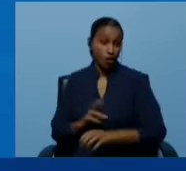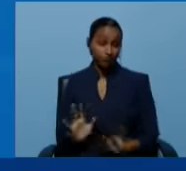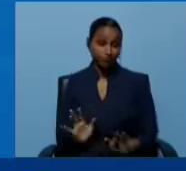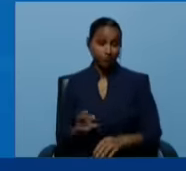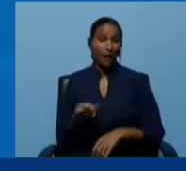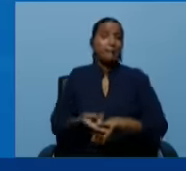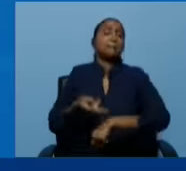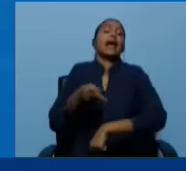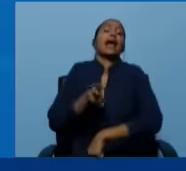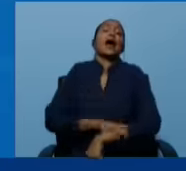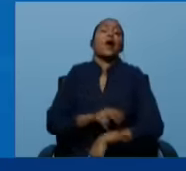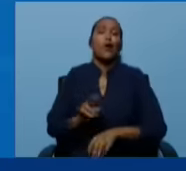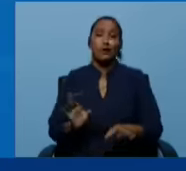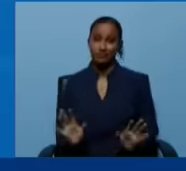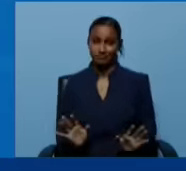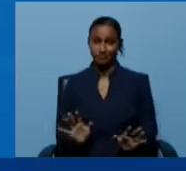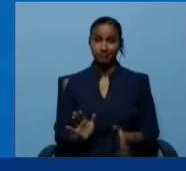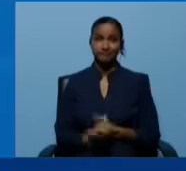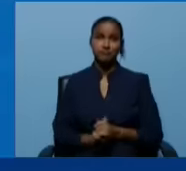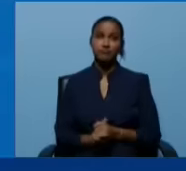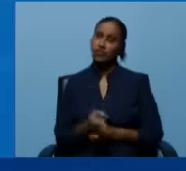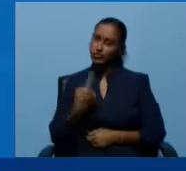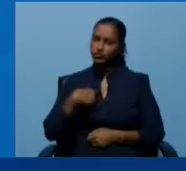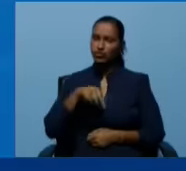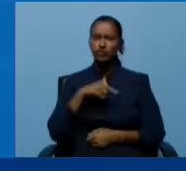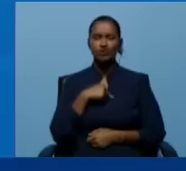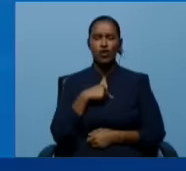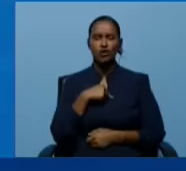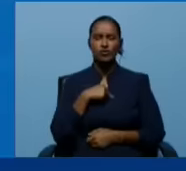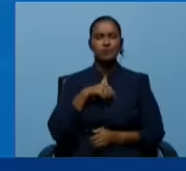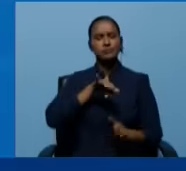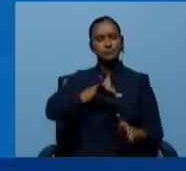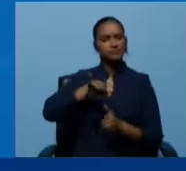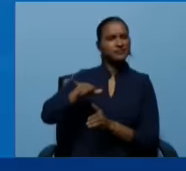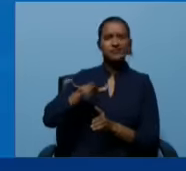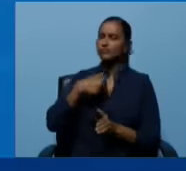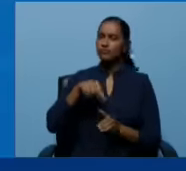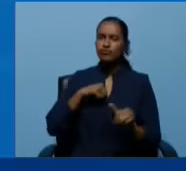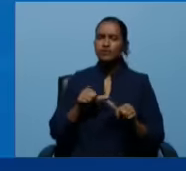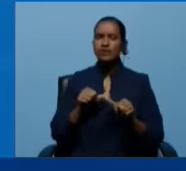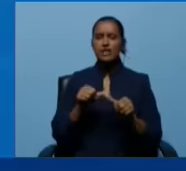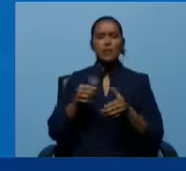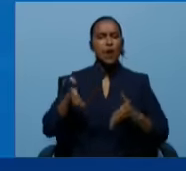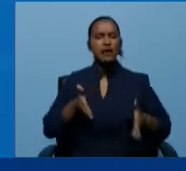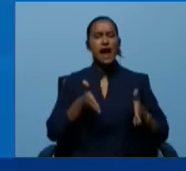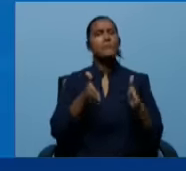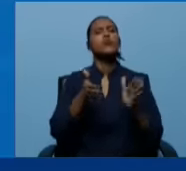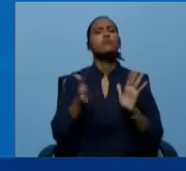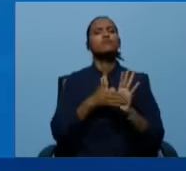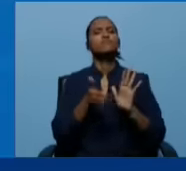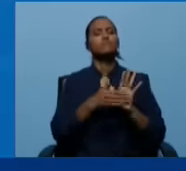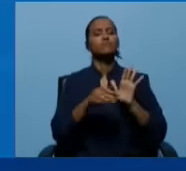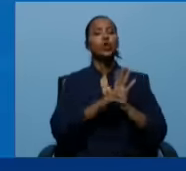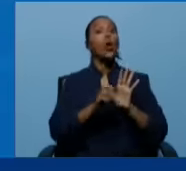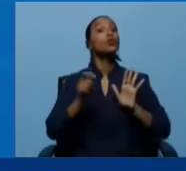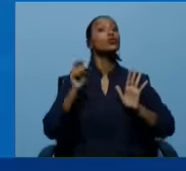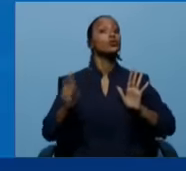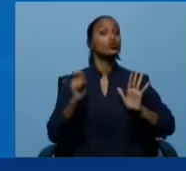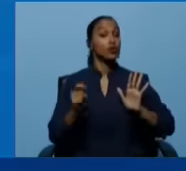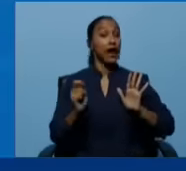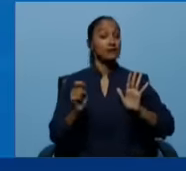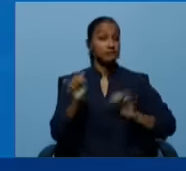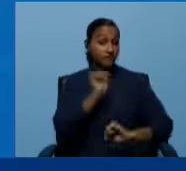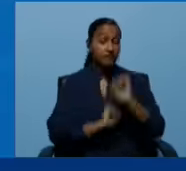Así que nosotros vamos a continuar en nuestro camino constitucional, defendiendo la paz, la institucionalidad,